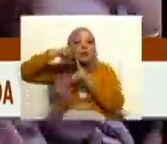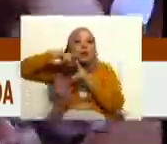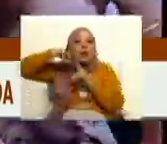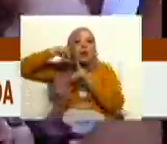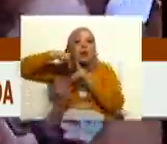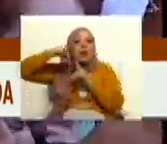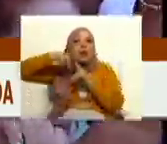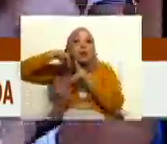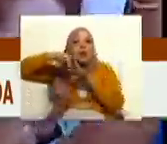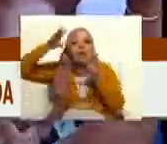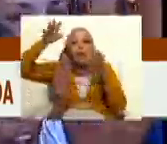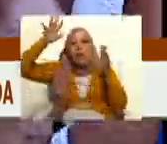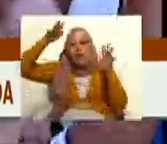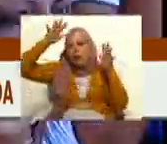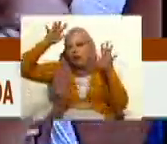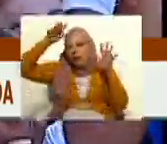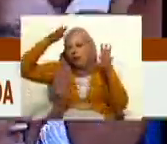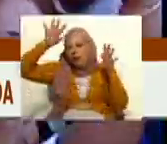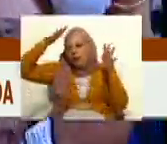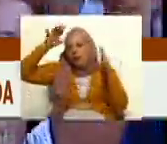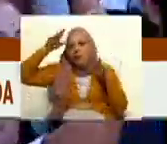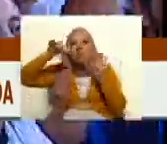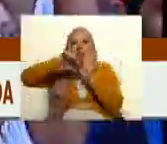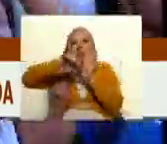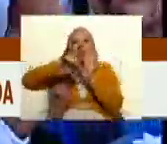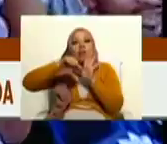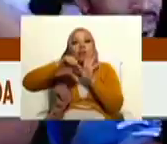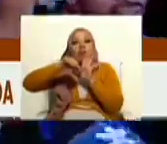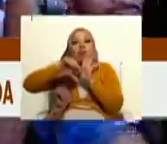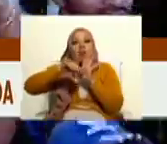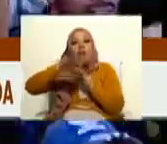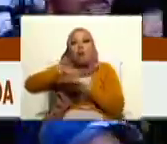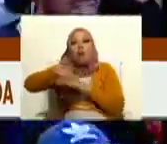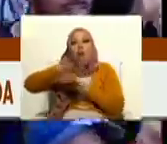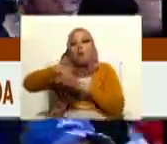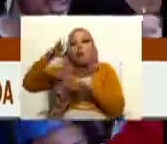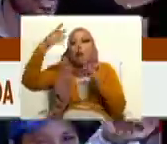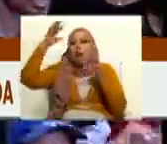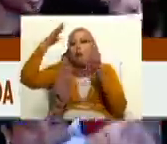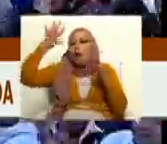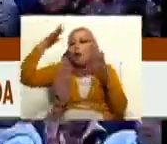¿Dónde? ¿Dónde, dónde, dónde, dónde, dónde, dónde, dónde, dónde?